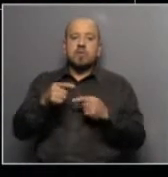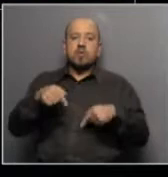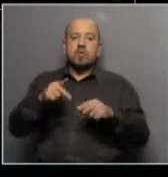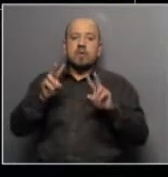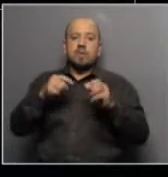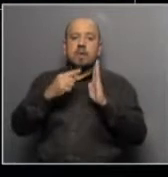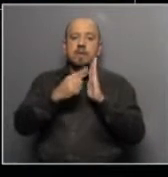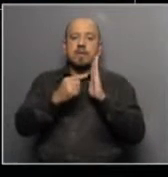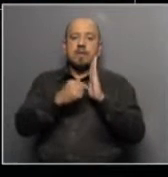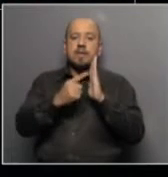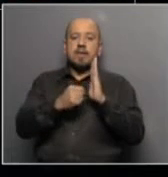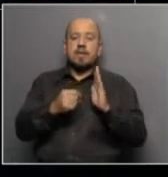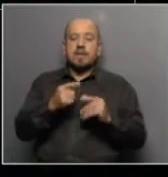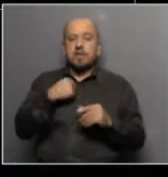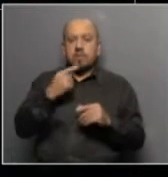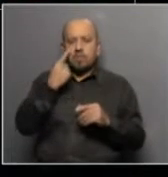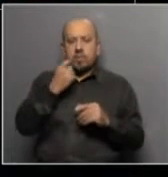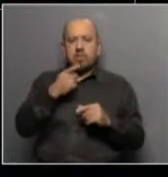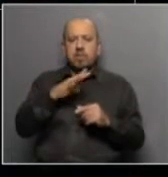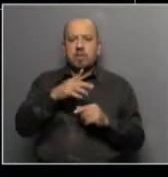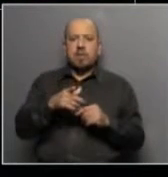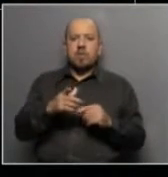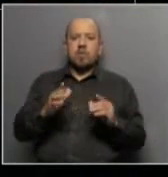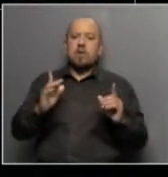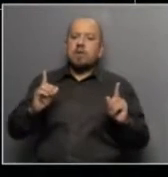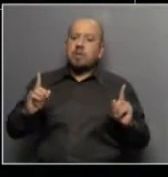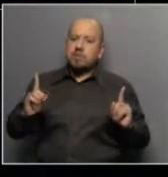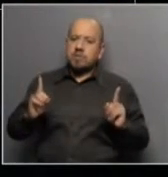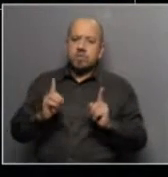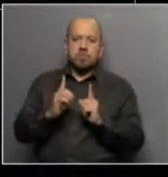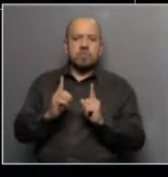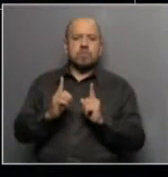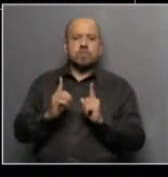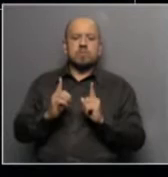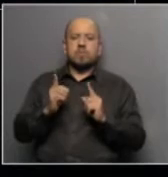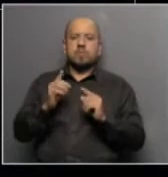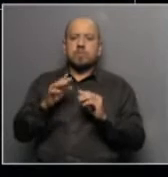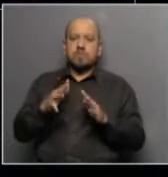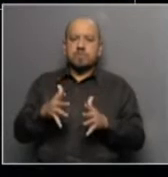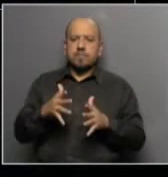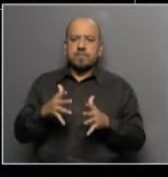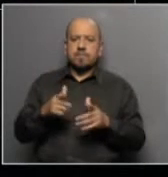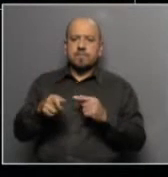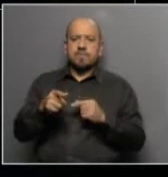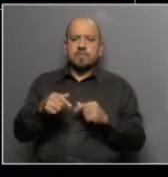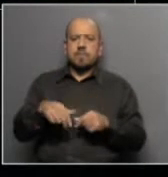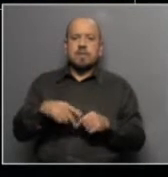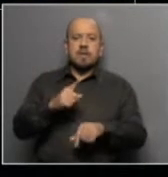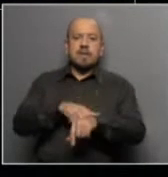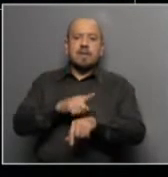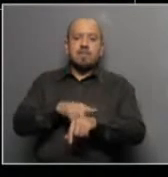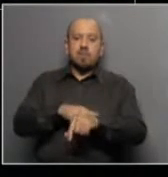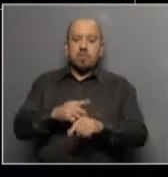tema de alquileres es que vemos que hay una reducción clarísima en términos de los plazos